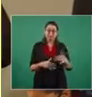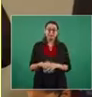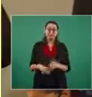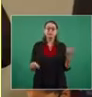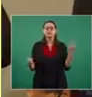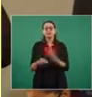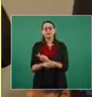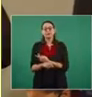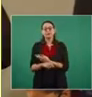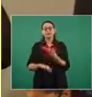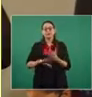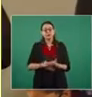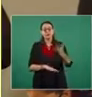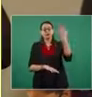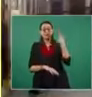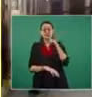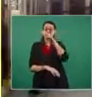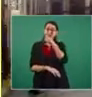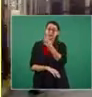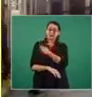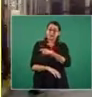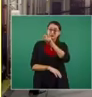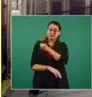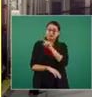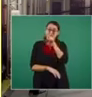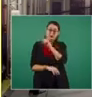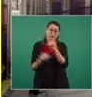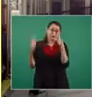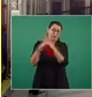dura que estaba saliendo de esa guerra civil.